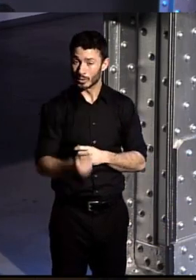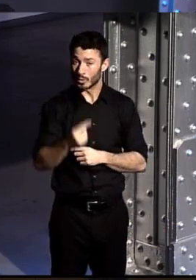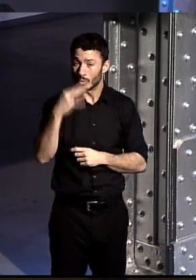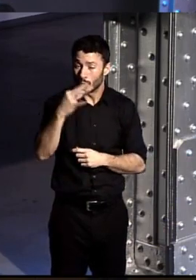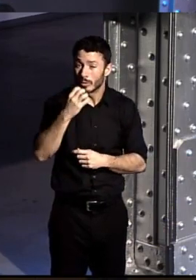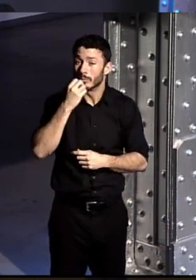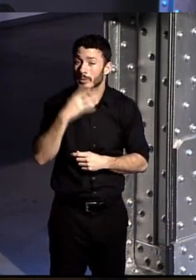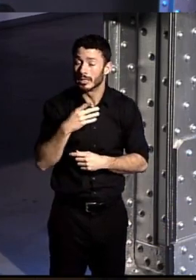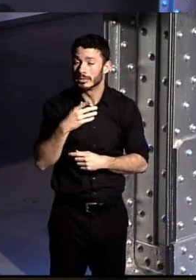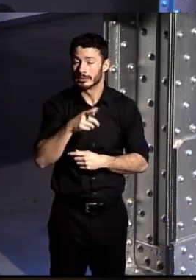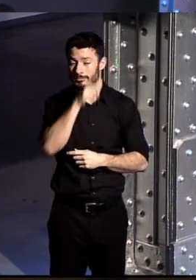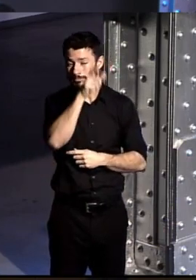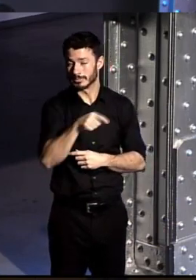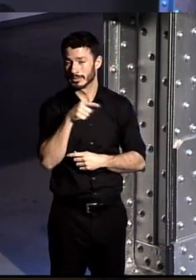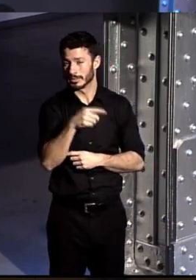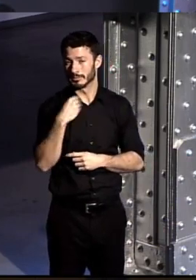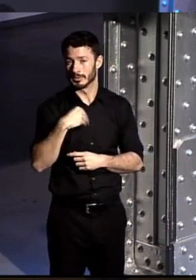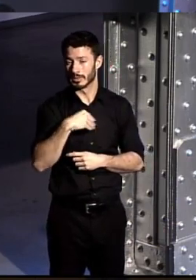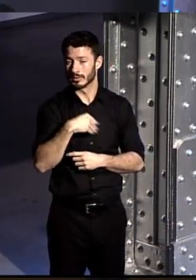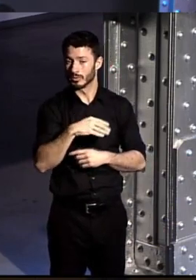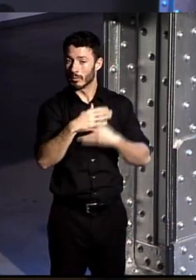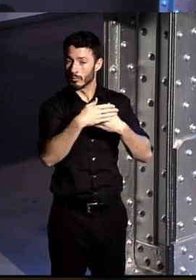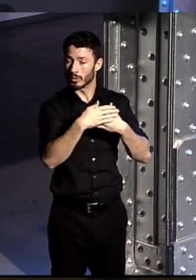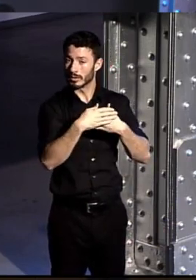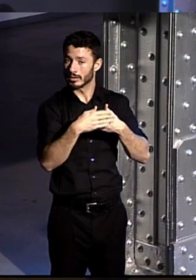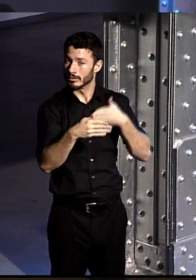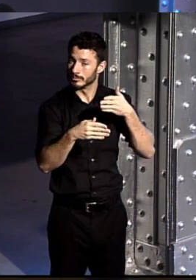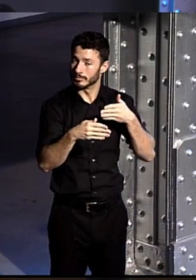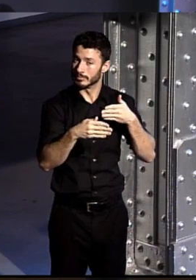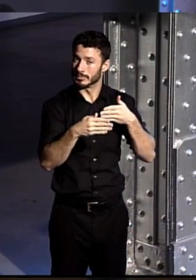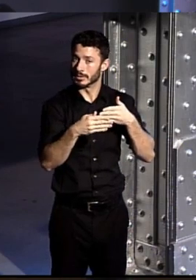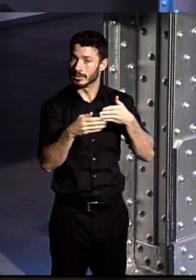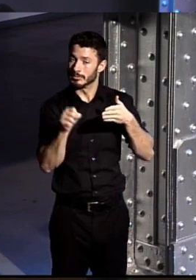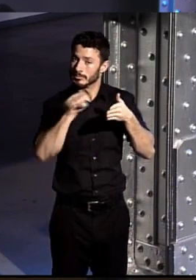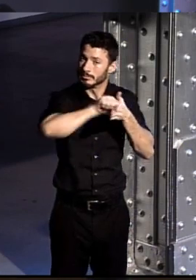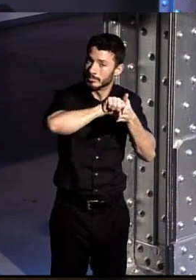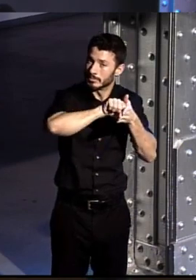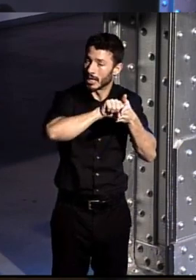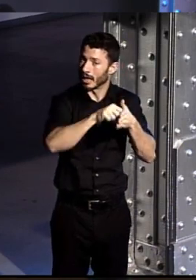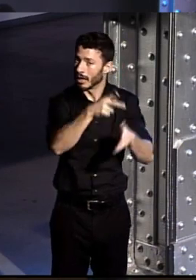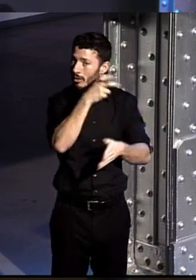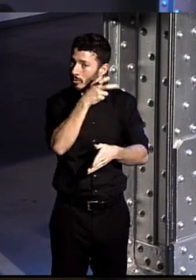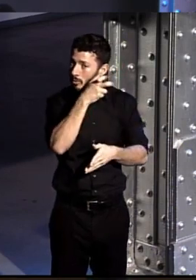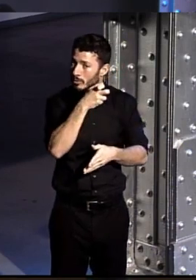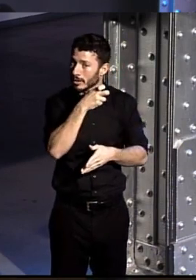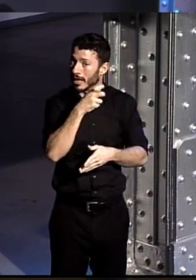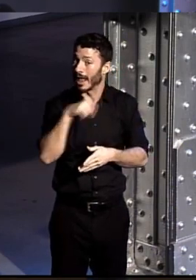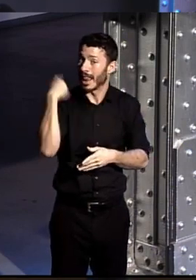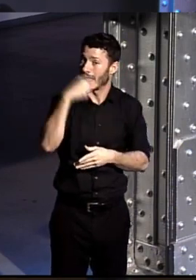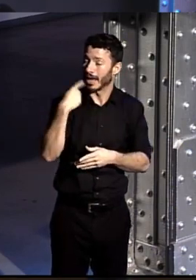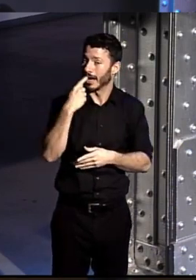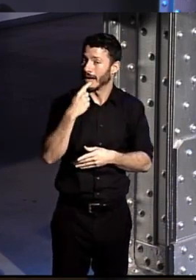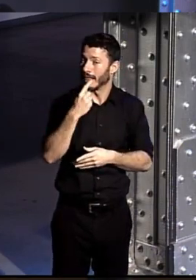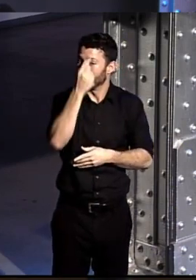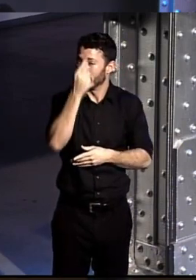Bennett es esa mujer que aparece escuchando detrás de la puerta a los malhechores y ahí sí que se ve claramente su cara. Sí,